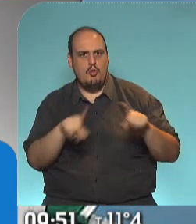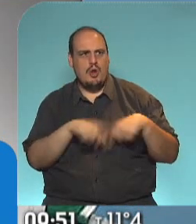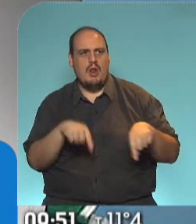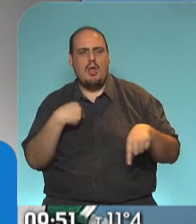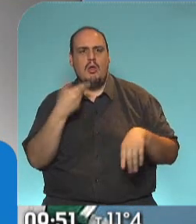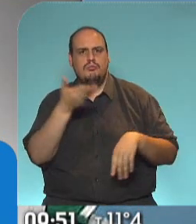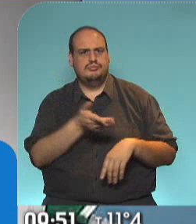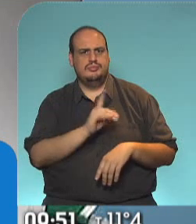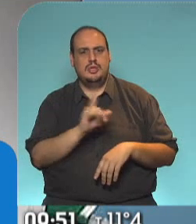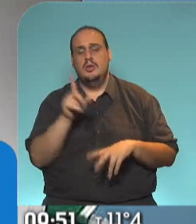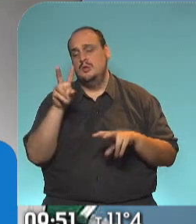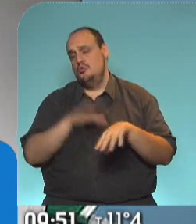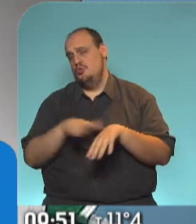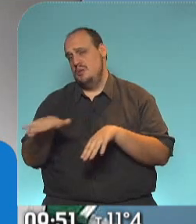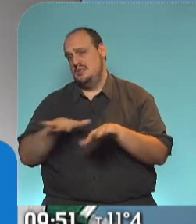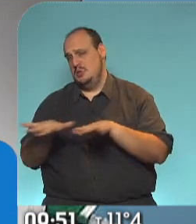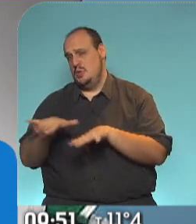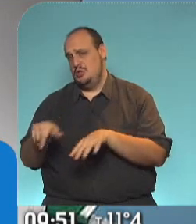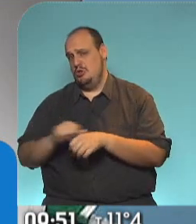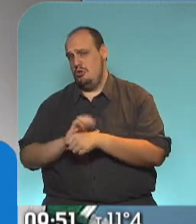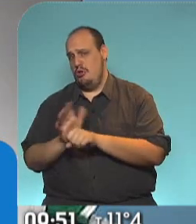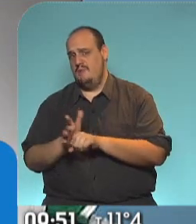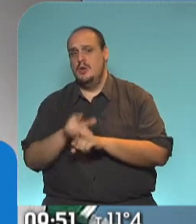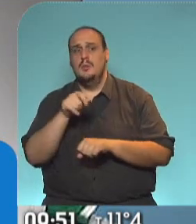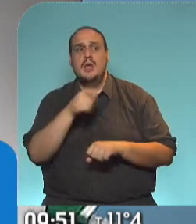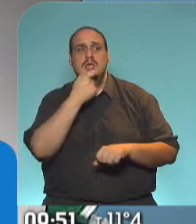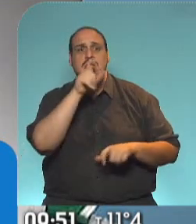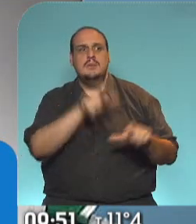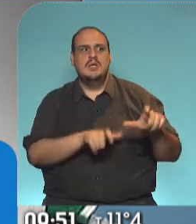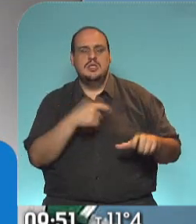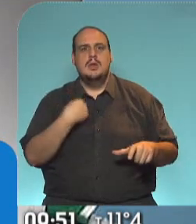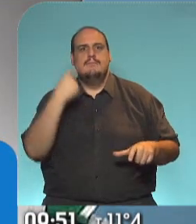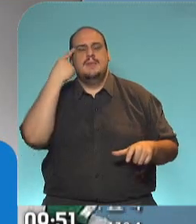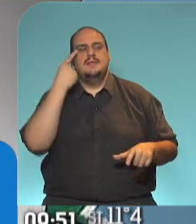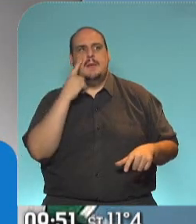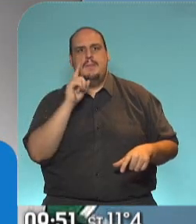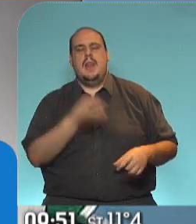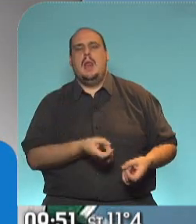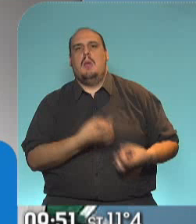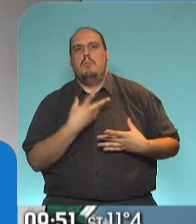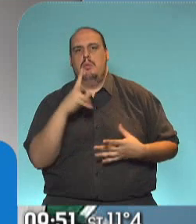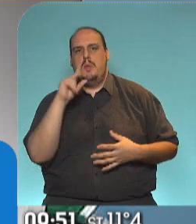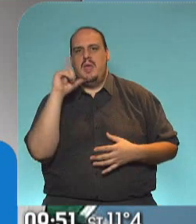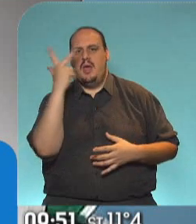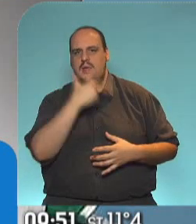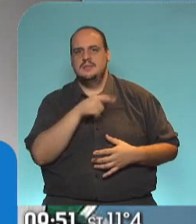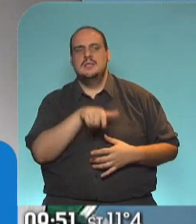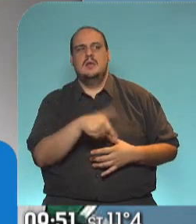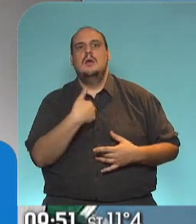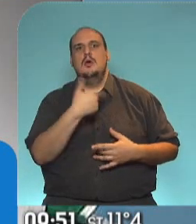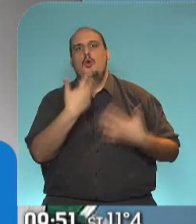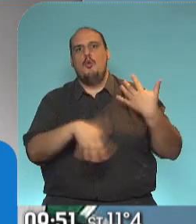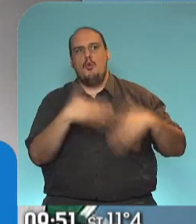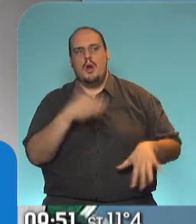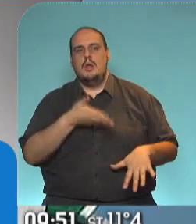por la situación actual pero sí quienes han tenido una situación de exposición es importante que consulten las guardias están